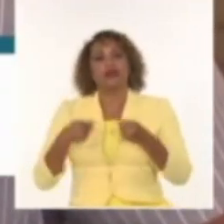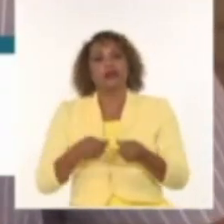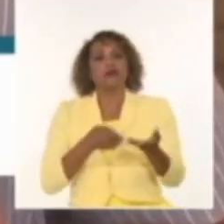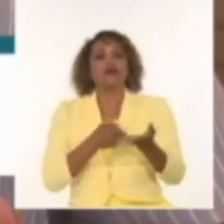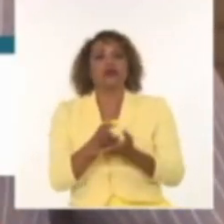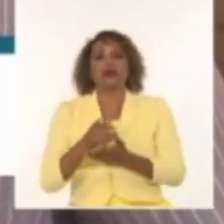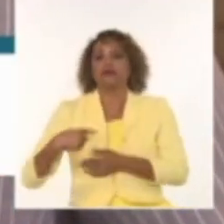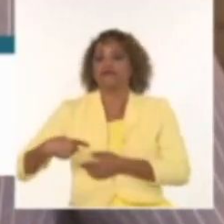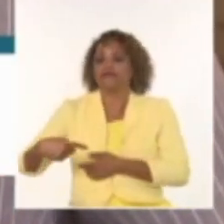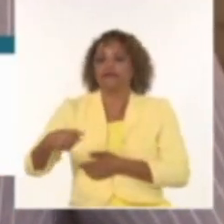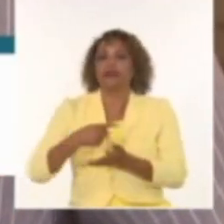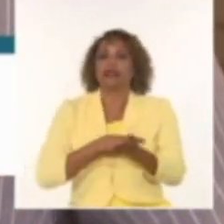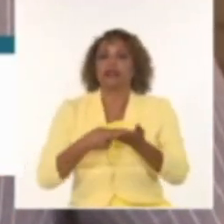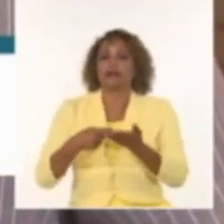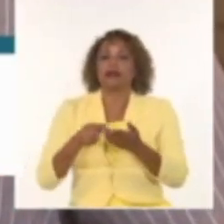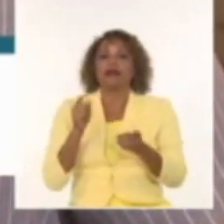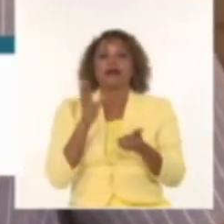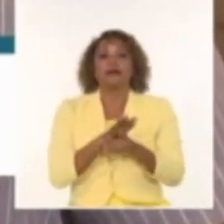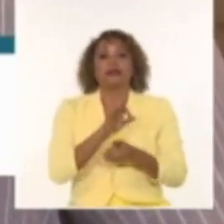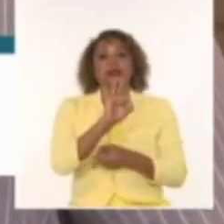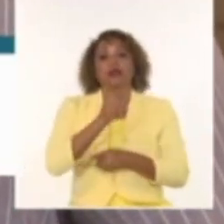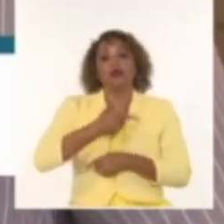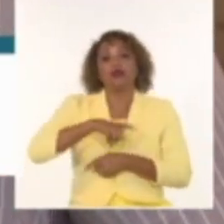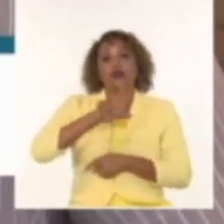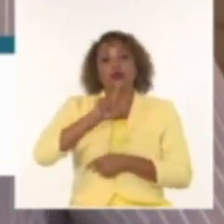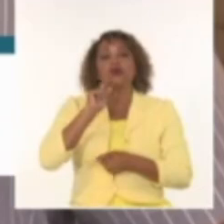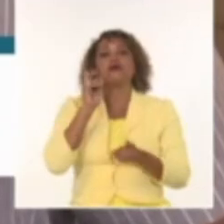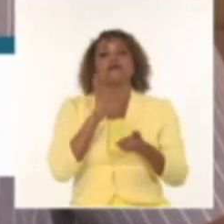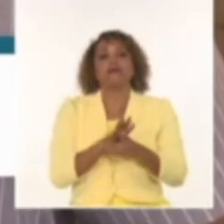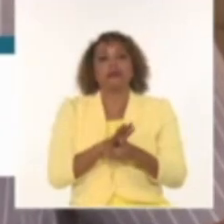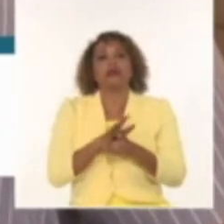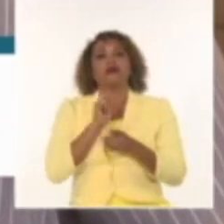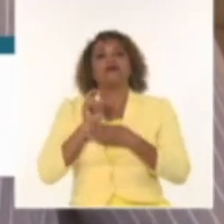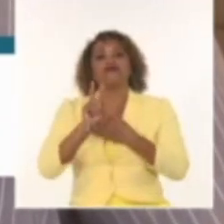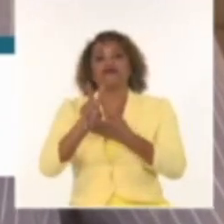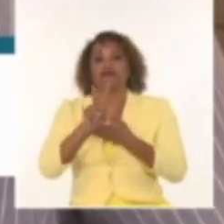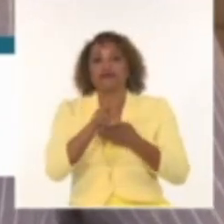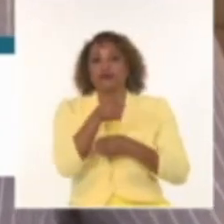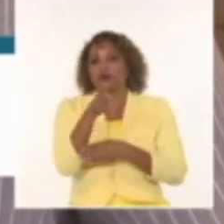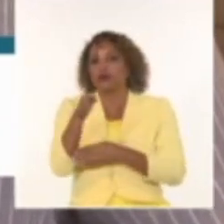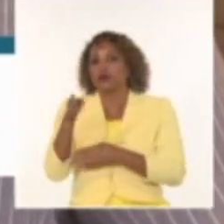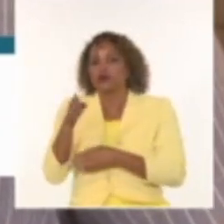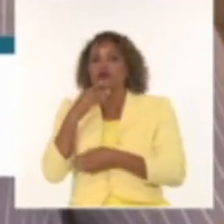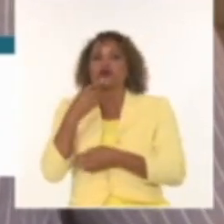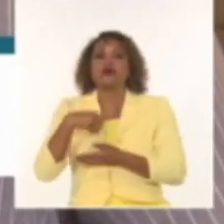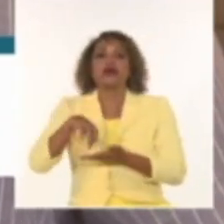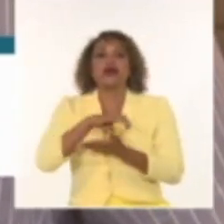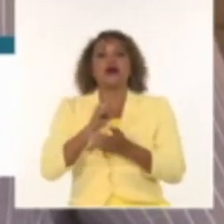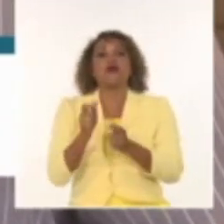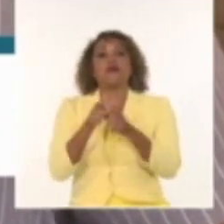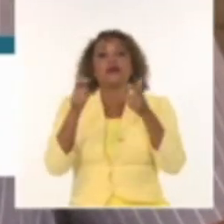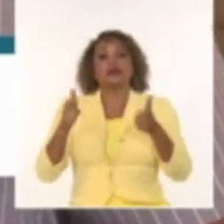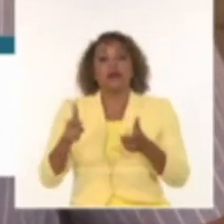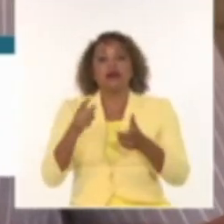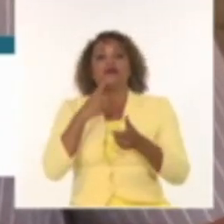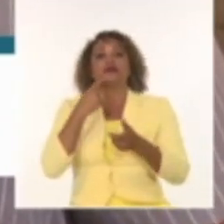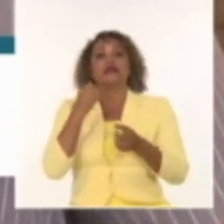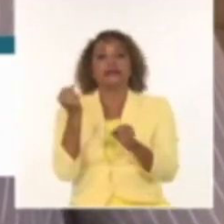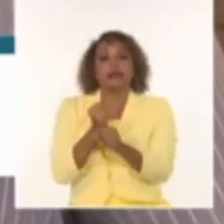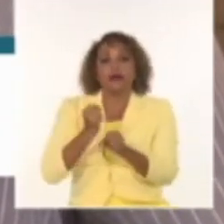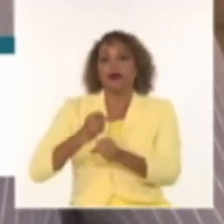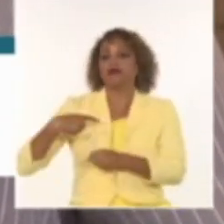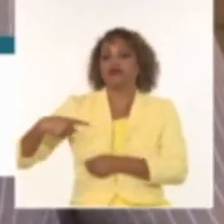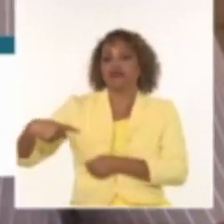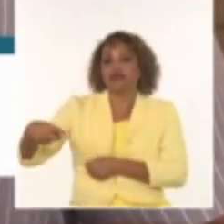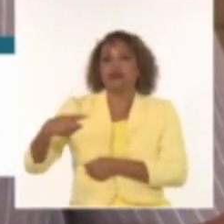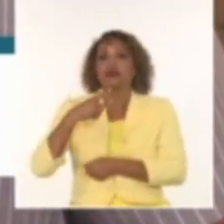sistemática. Desde el 8 de julio hemos iniciado una jornada que se han incrementado las acciones todos los días, se ha trabajado incluso